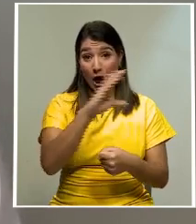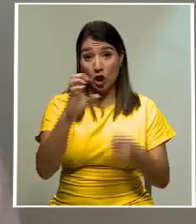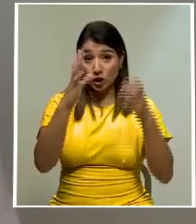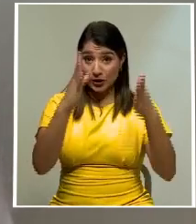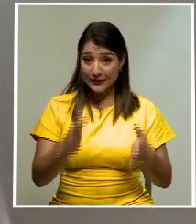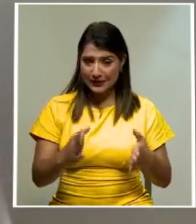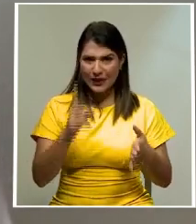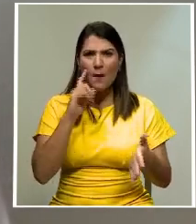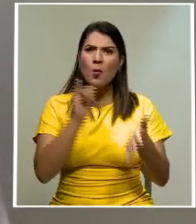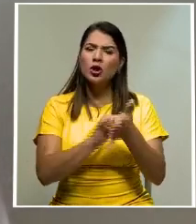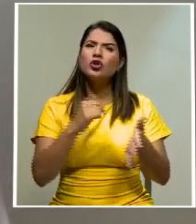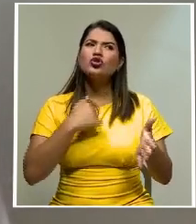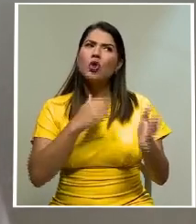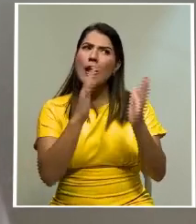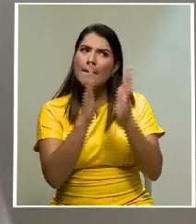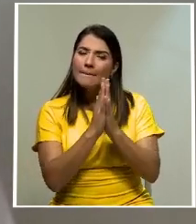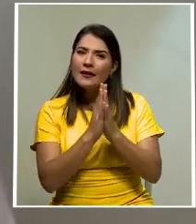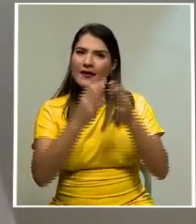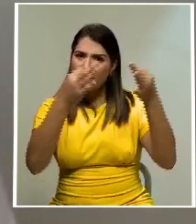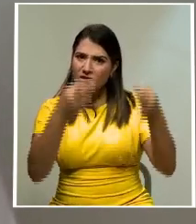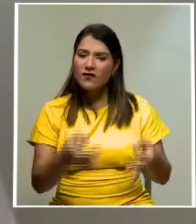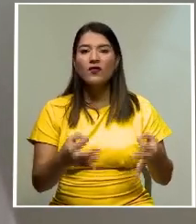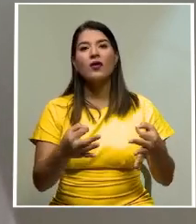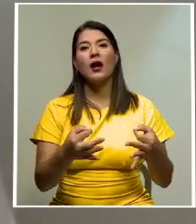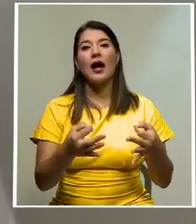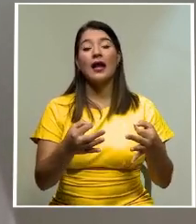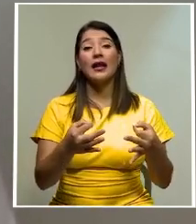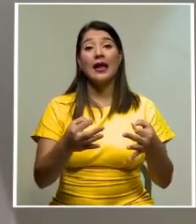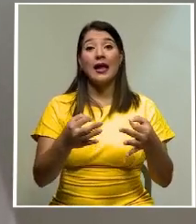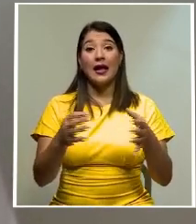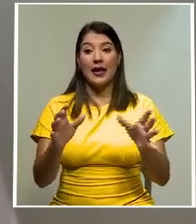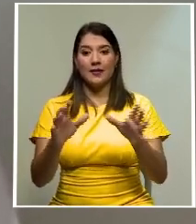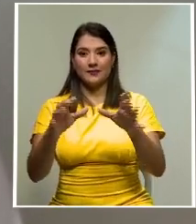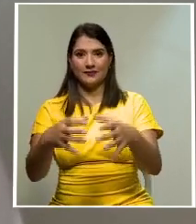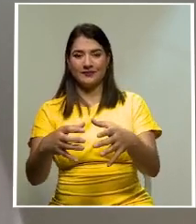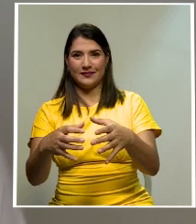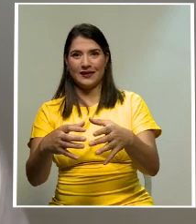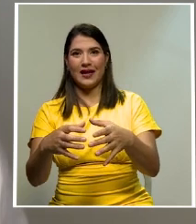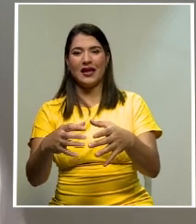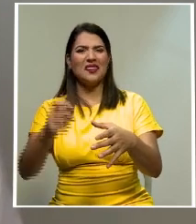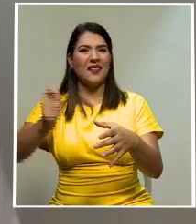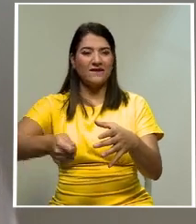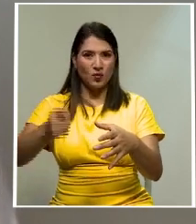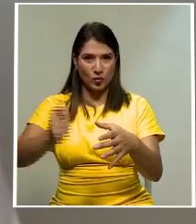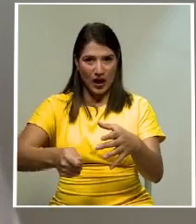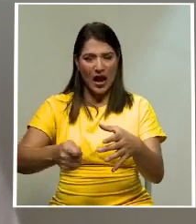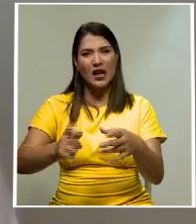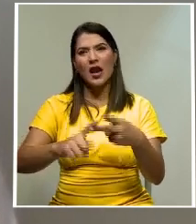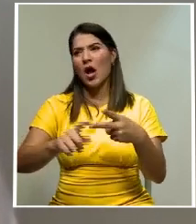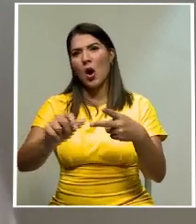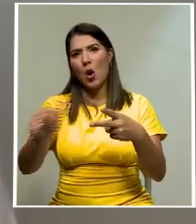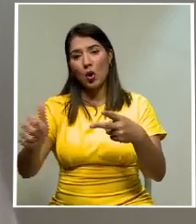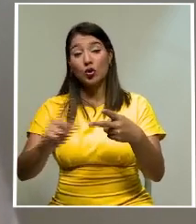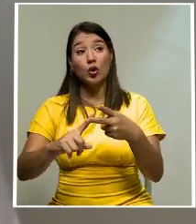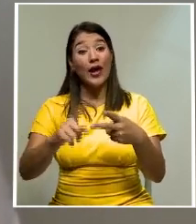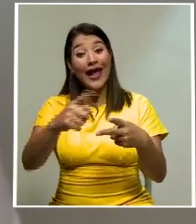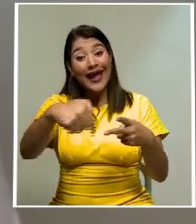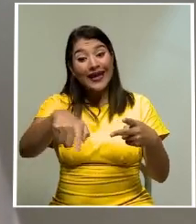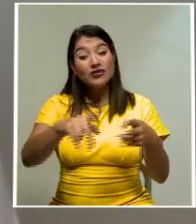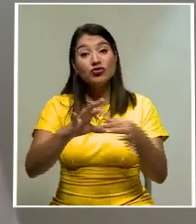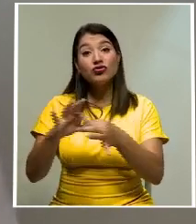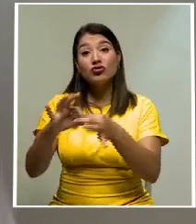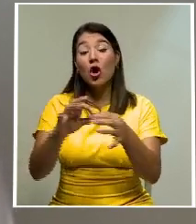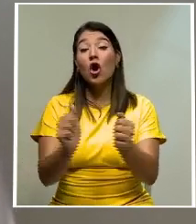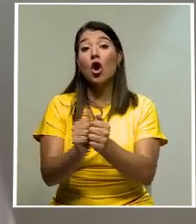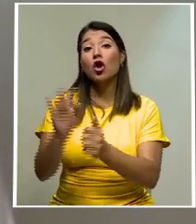solicitado formalmente al directorio político y al Tribunal de Elecciones Internas que en coordinación con el Tribunal Supremo de Elecciones